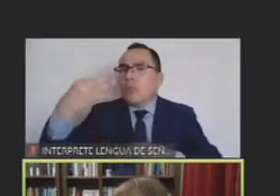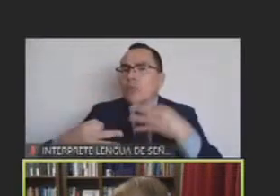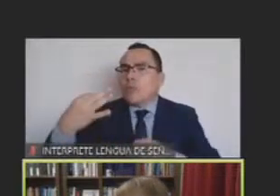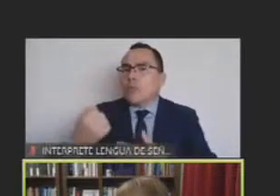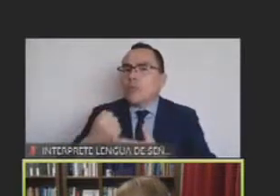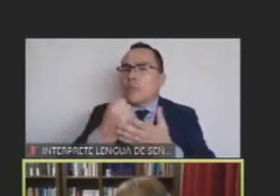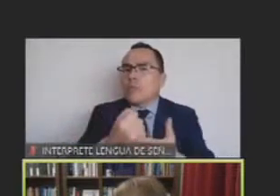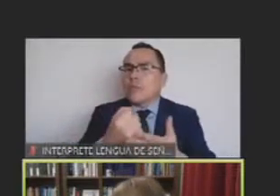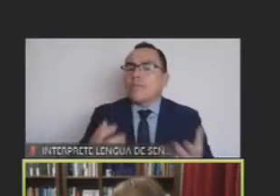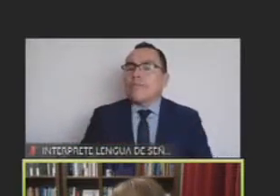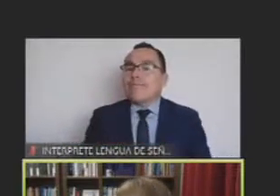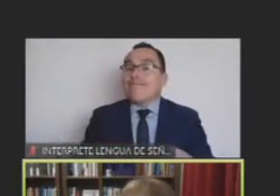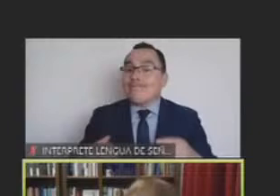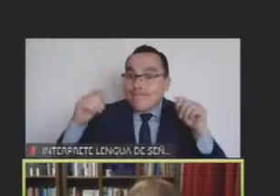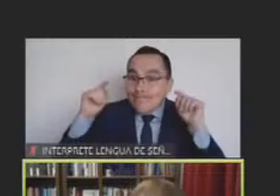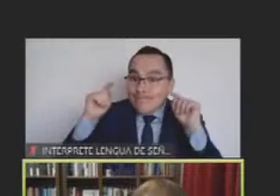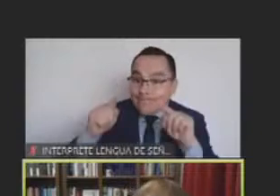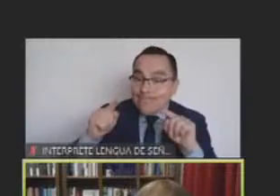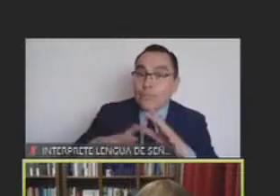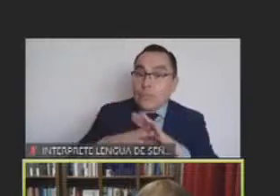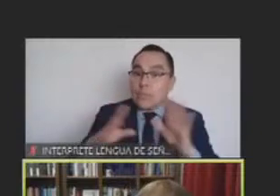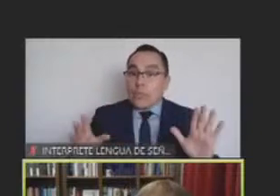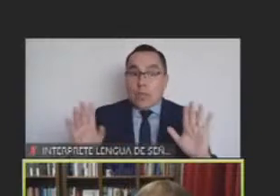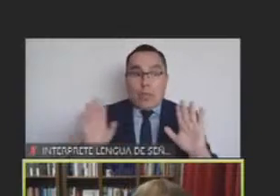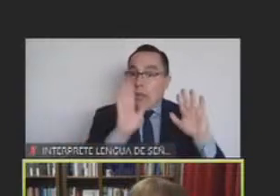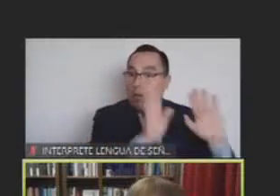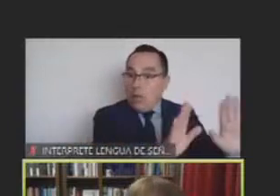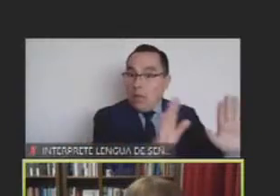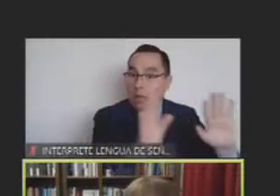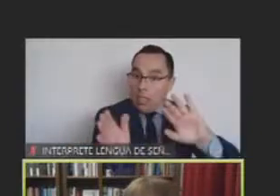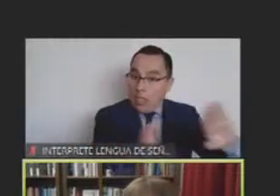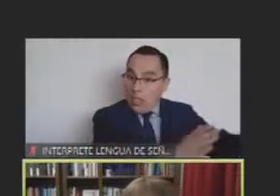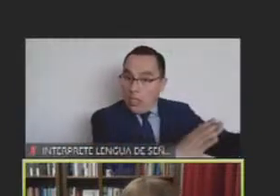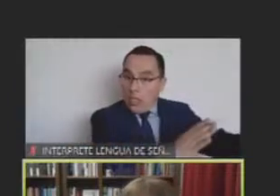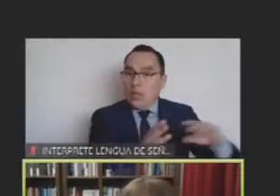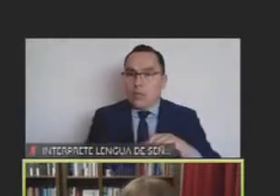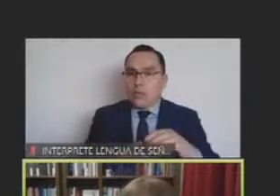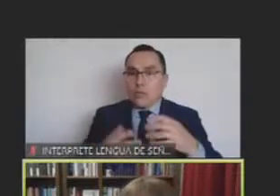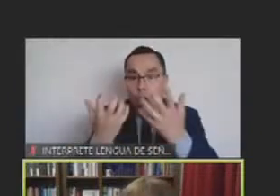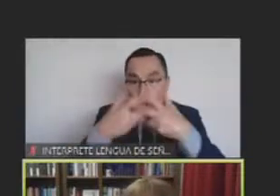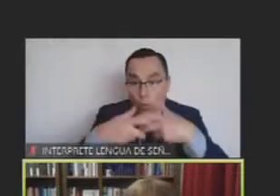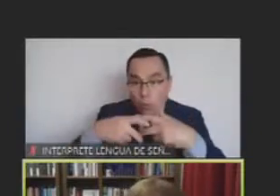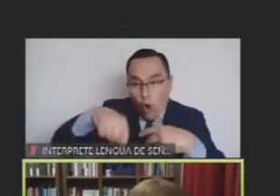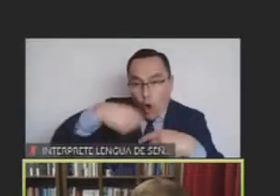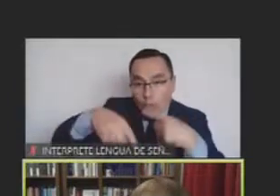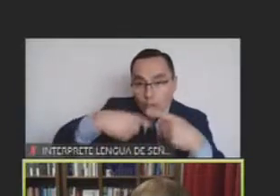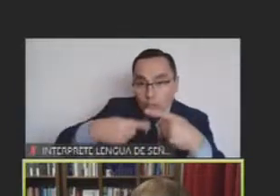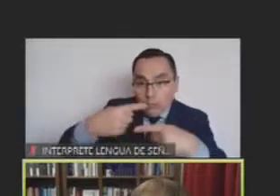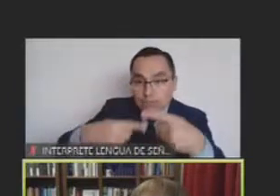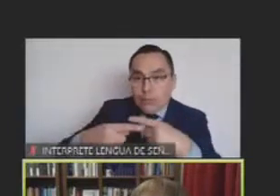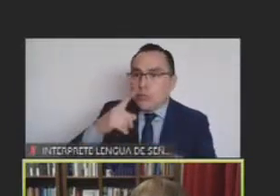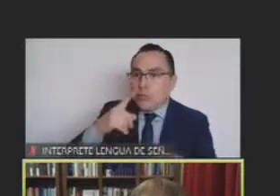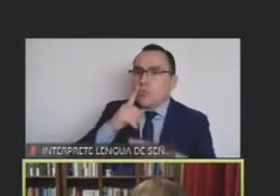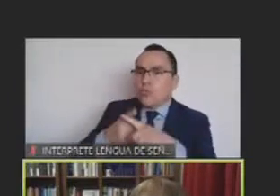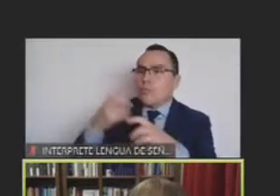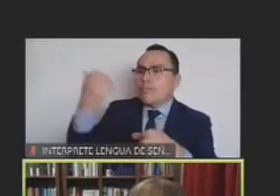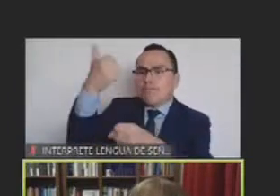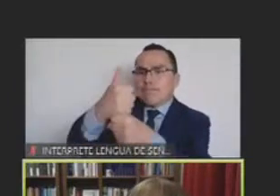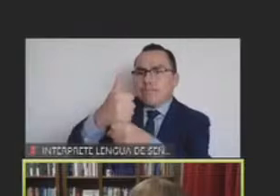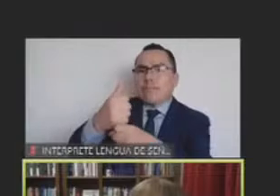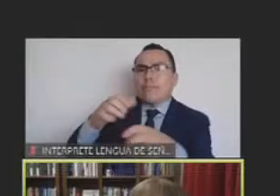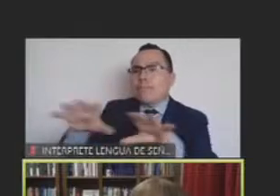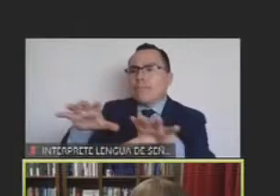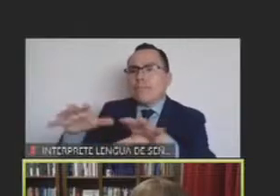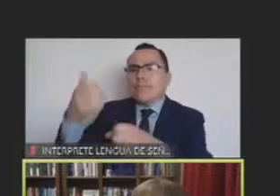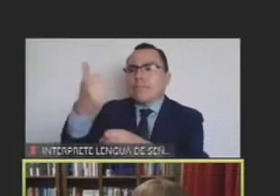sin perjuicio de los procedimientos, sin perjuicio de las mecánicas que se pueden establecer para los nombramientos y otros temas, ¿no es cierto?, que